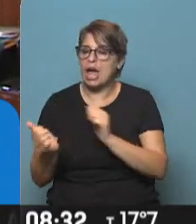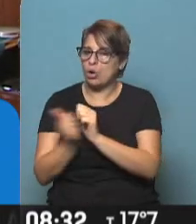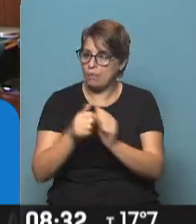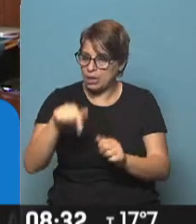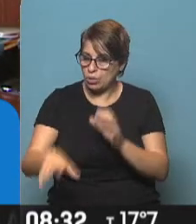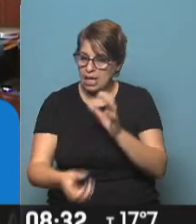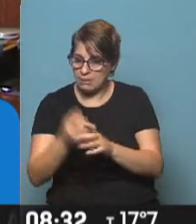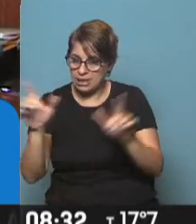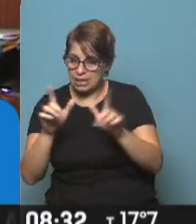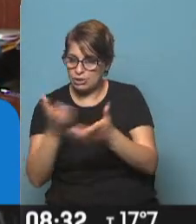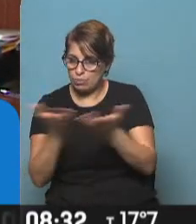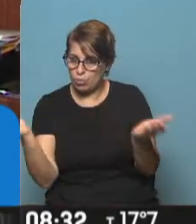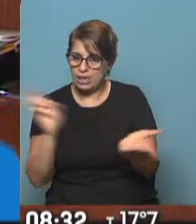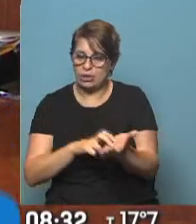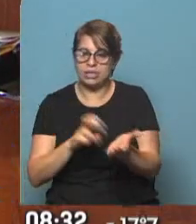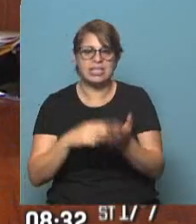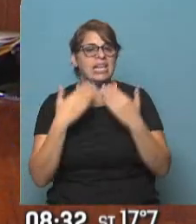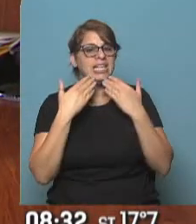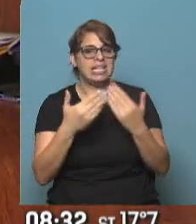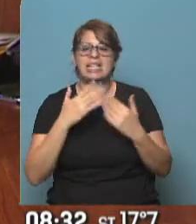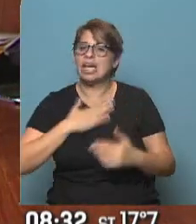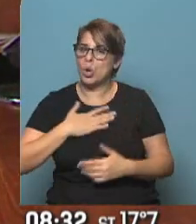hasta mañana la televisión pública noticias gracias a ustedes